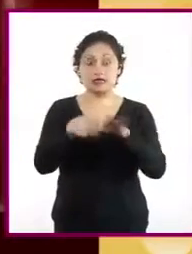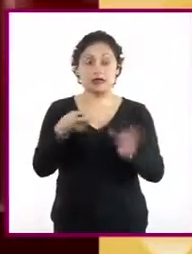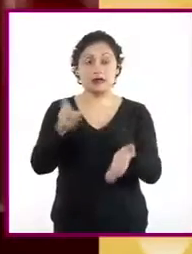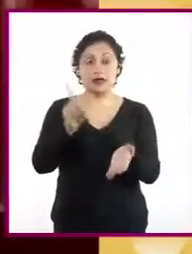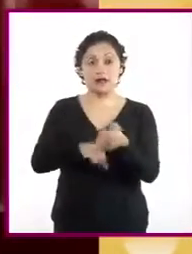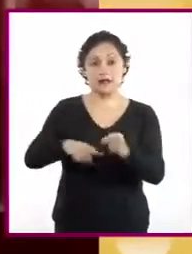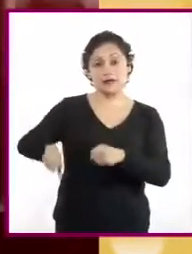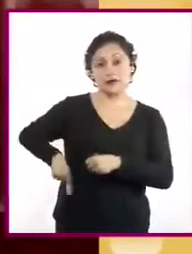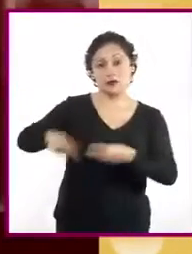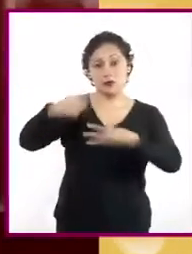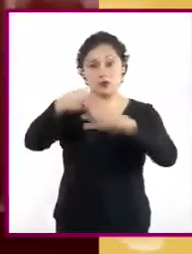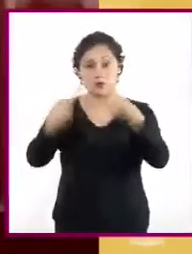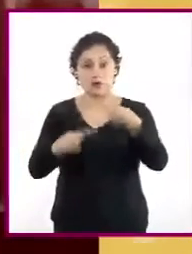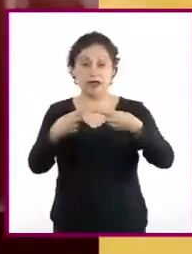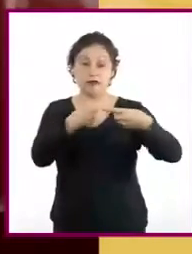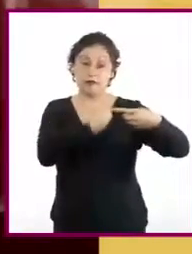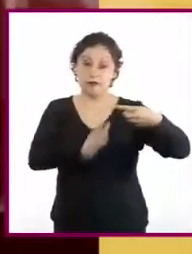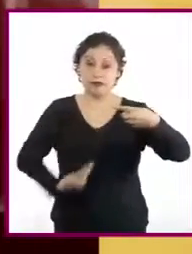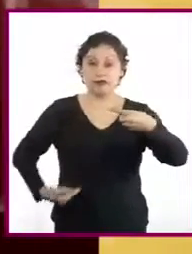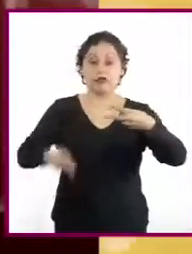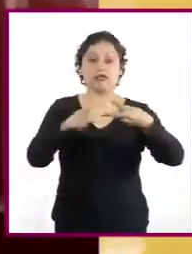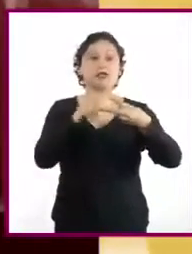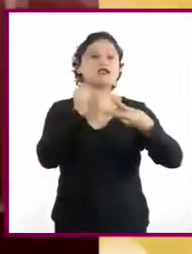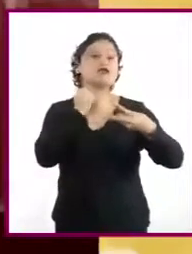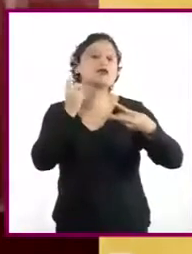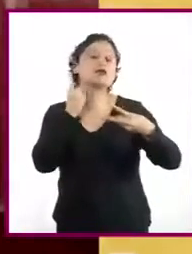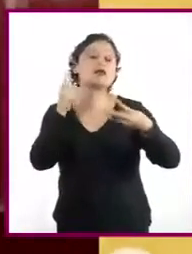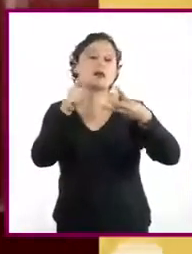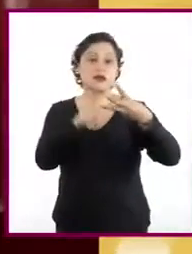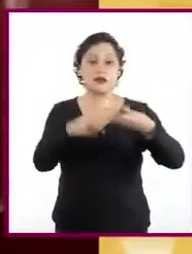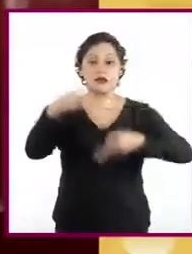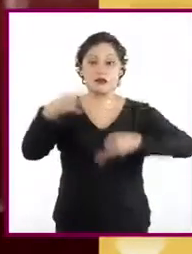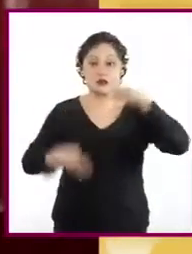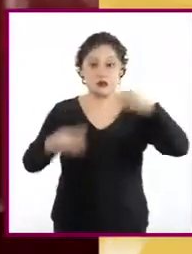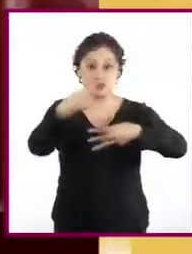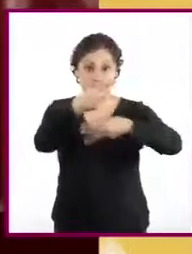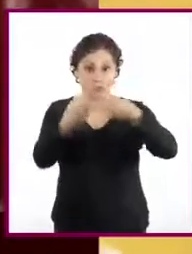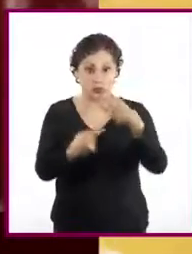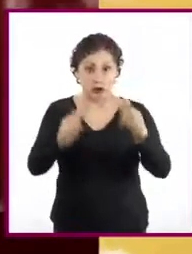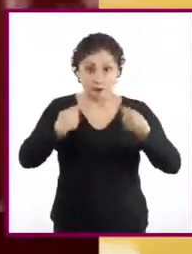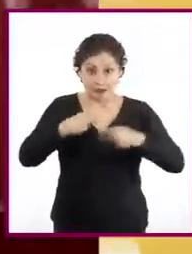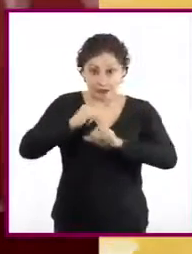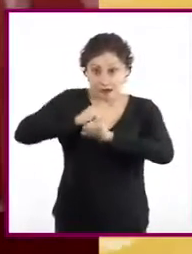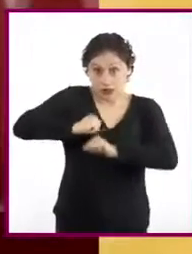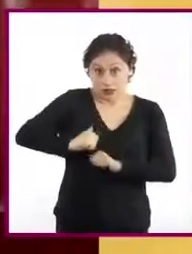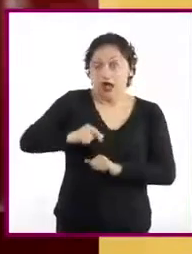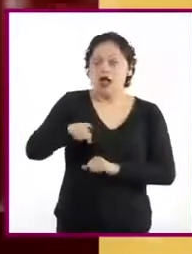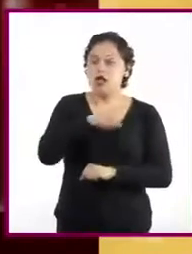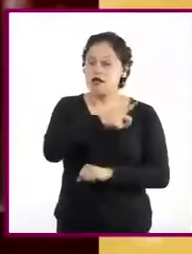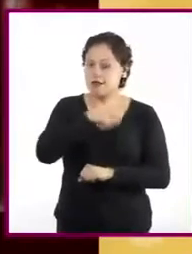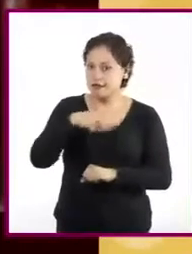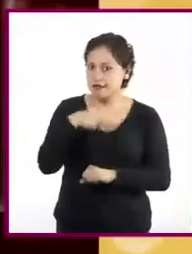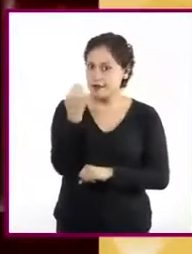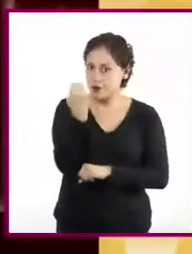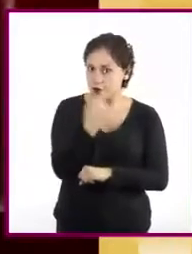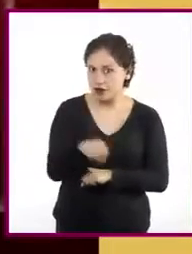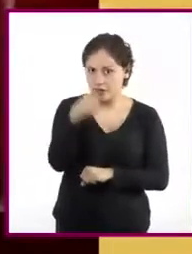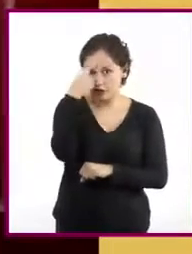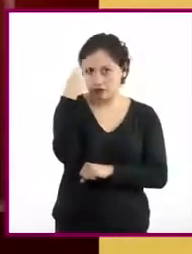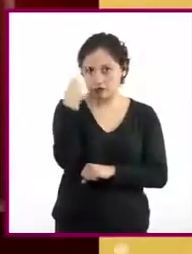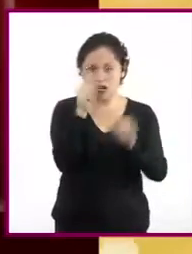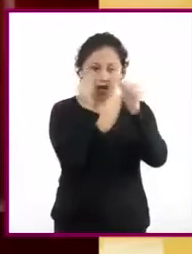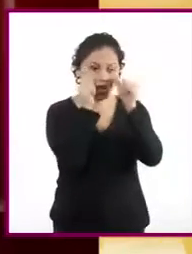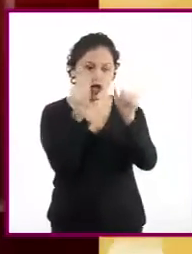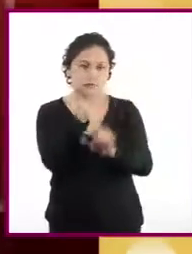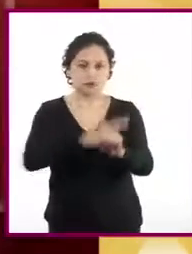distintos poderes, ejecutivo, legislativo y judicial, tienen el deber de atender y resolver los problemas de la sociedad mexicana